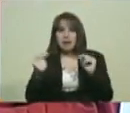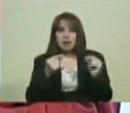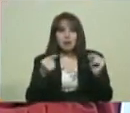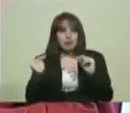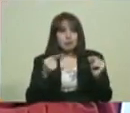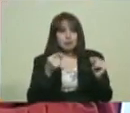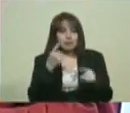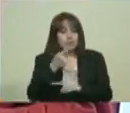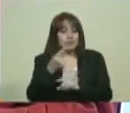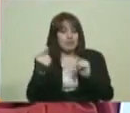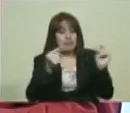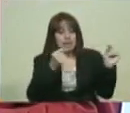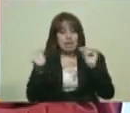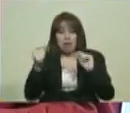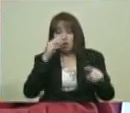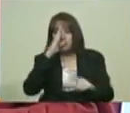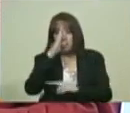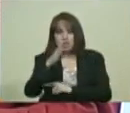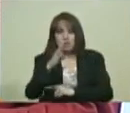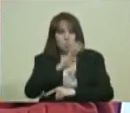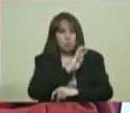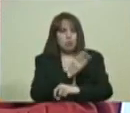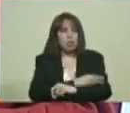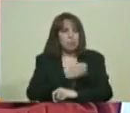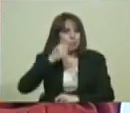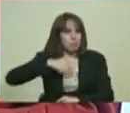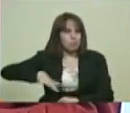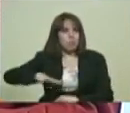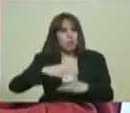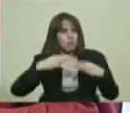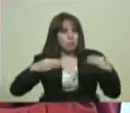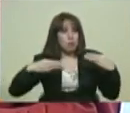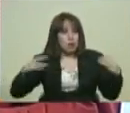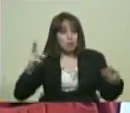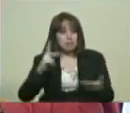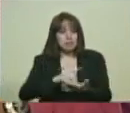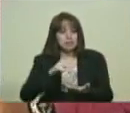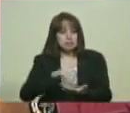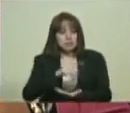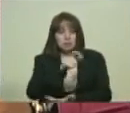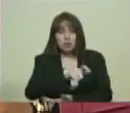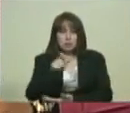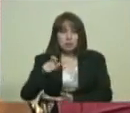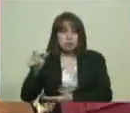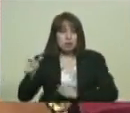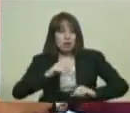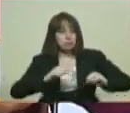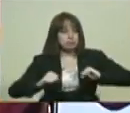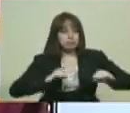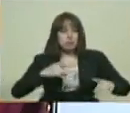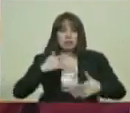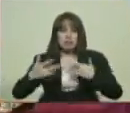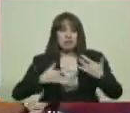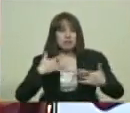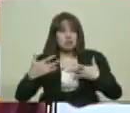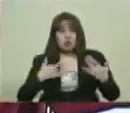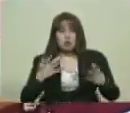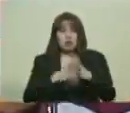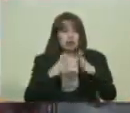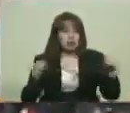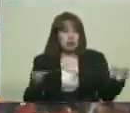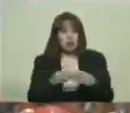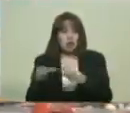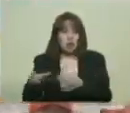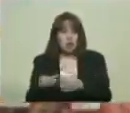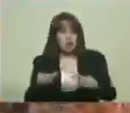diálogo directo, poder popular, participación ciudadana, activación de los resortes